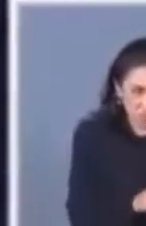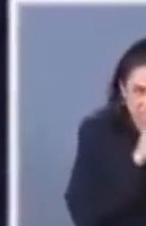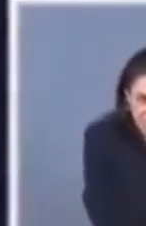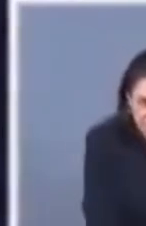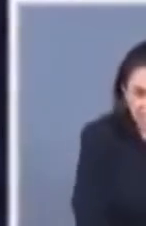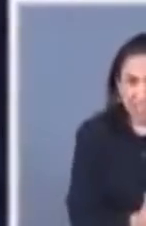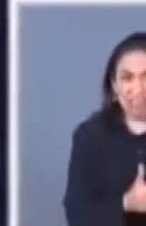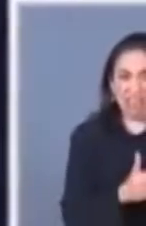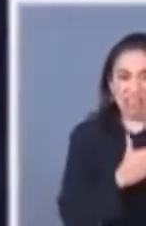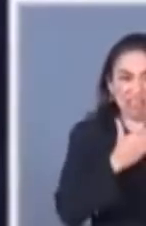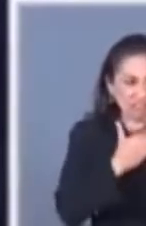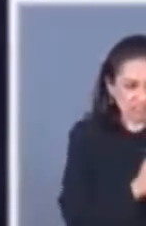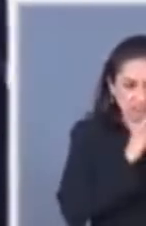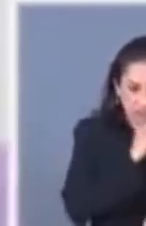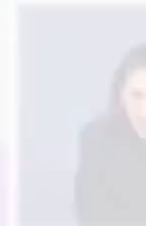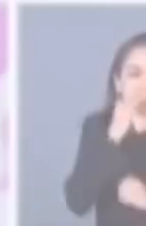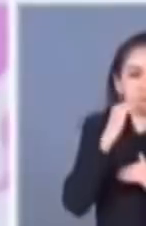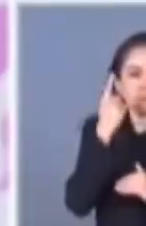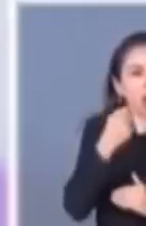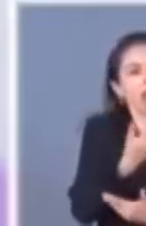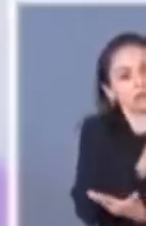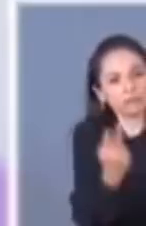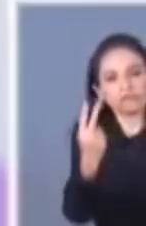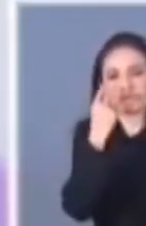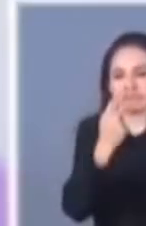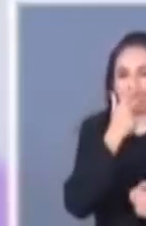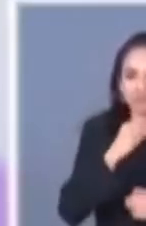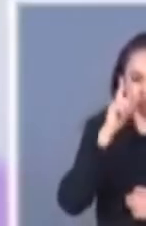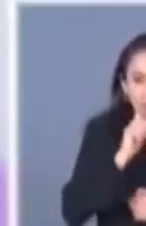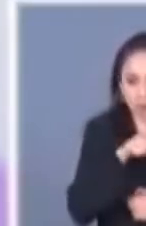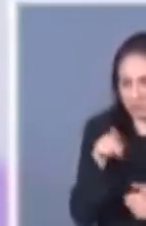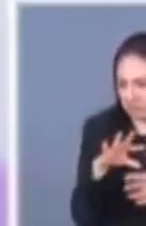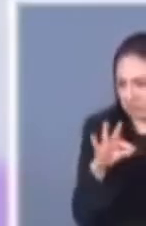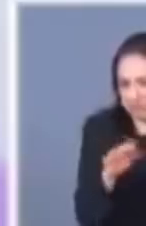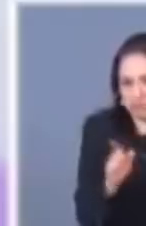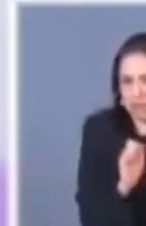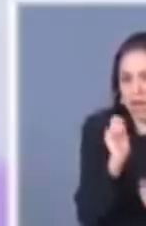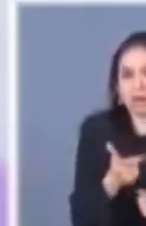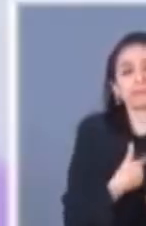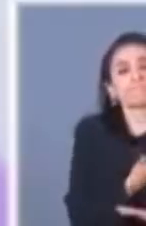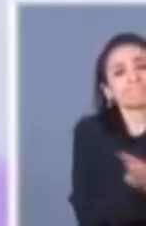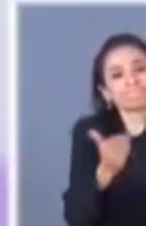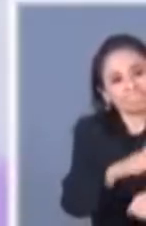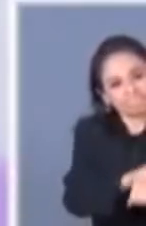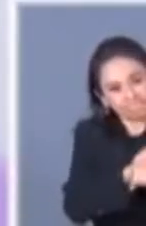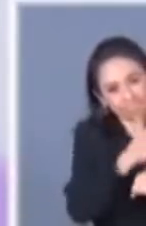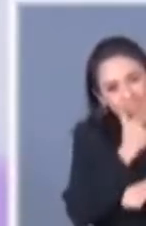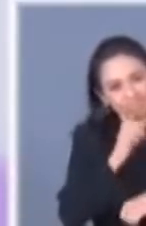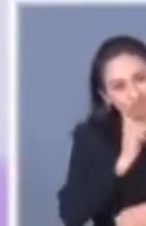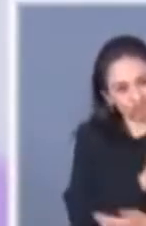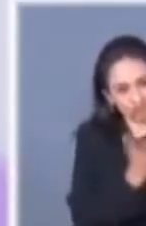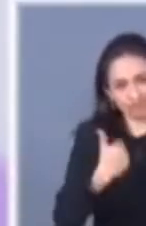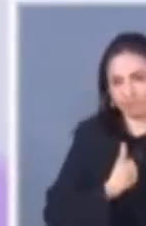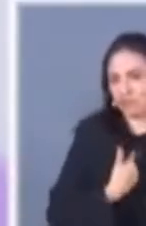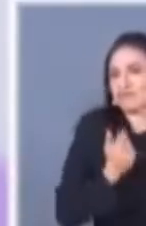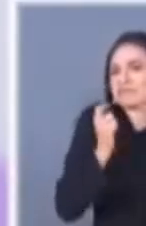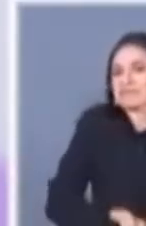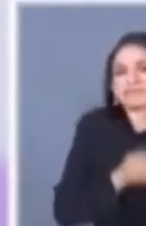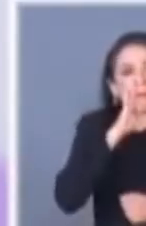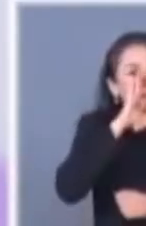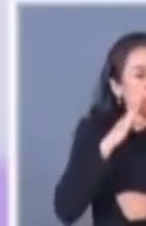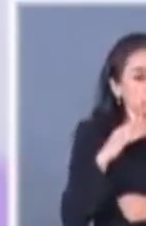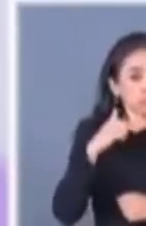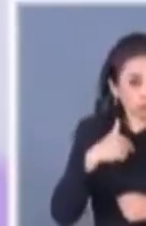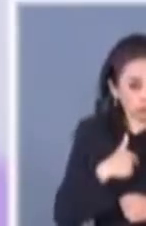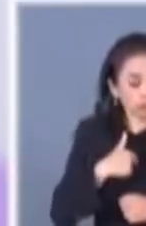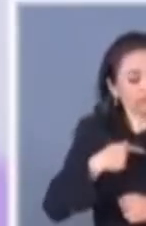noches. Soy Alberto Jiménez Merino. Gracias. Amigas y amigos, soy Miguel Barbosa, un poblano